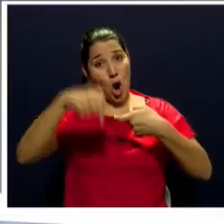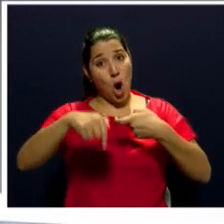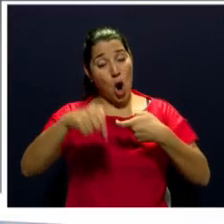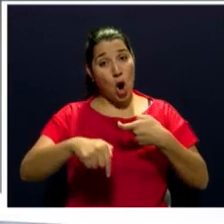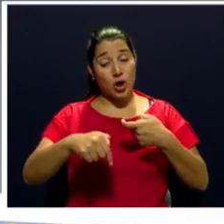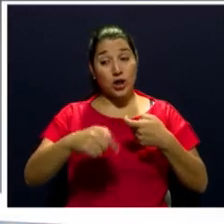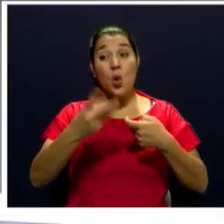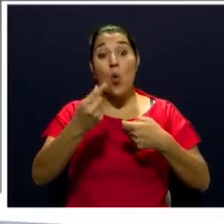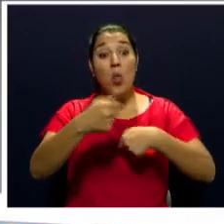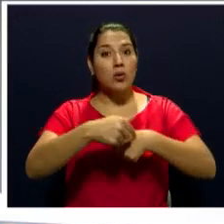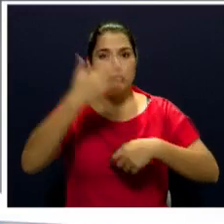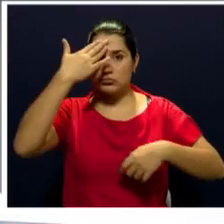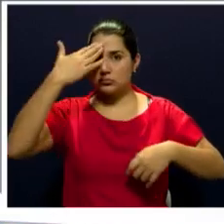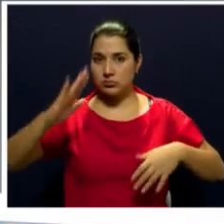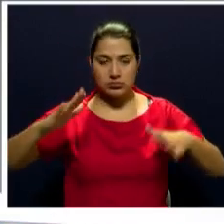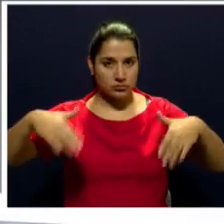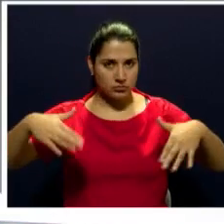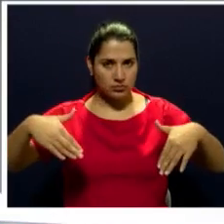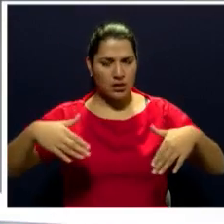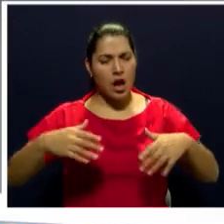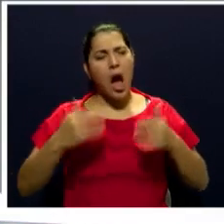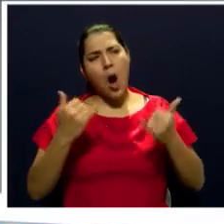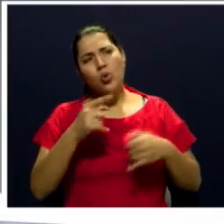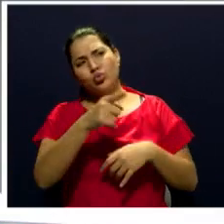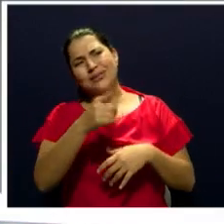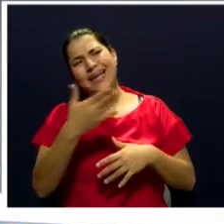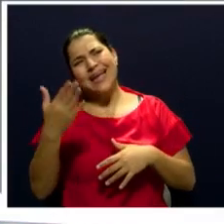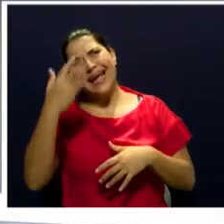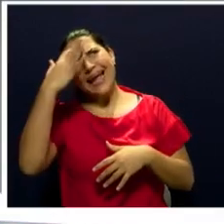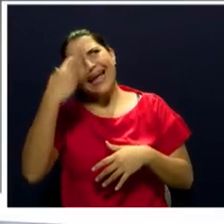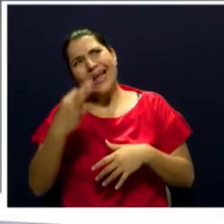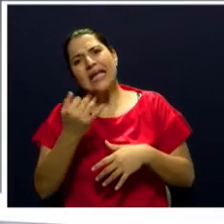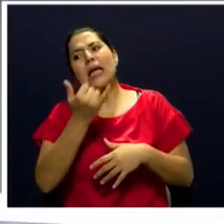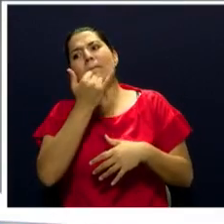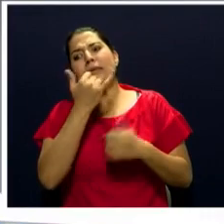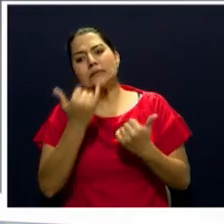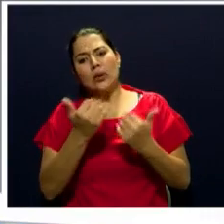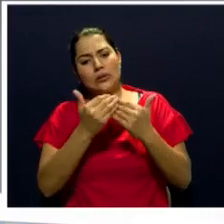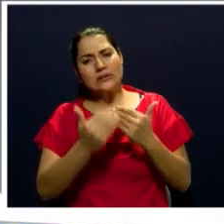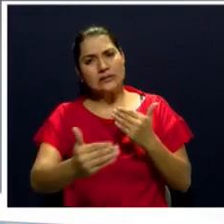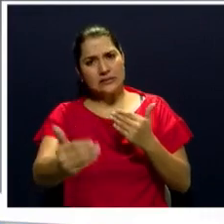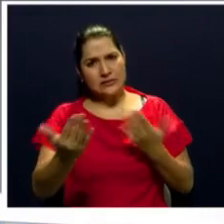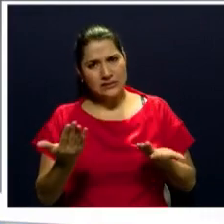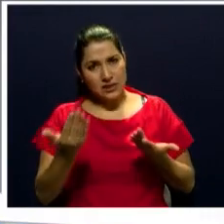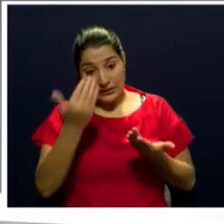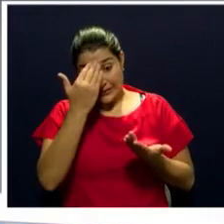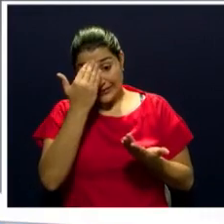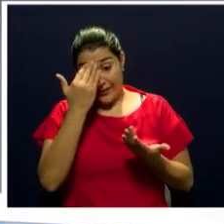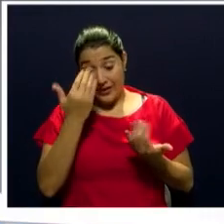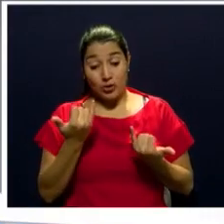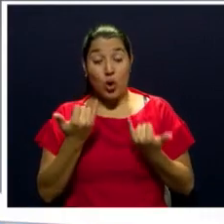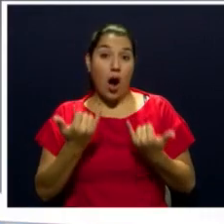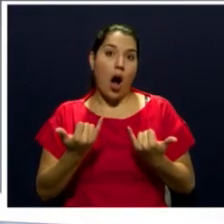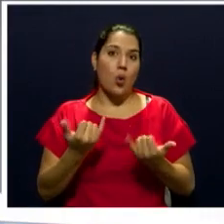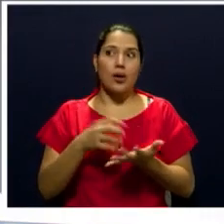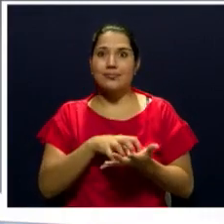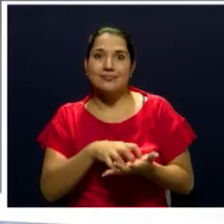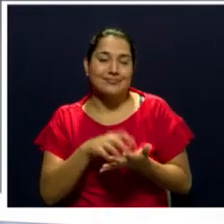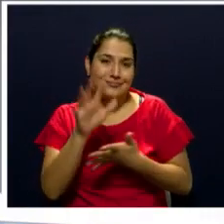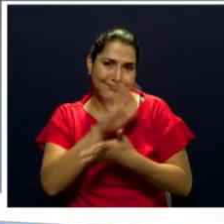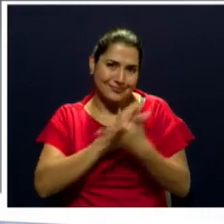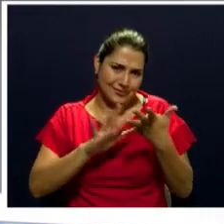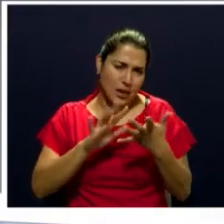tiempo indefinido. ¿Cuál es su pronóstico para el resto del año lectivo, sabiendo que estamos dentro de este marco de incertidumbre?